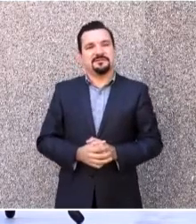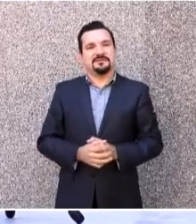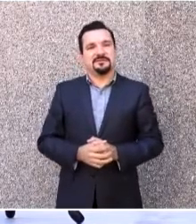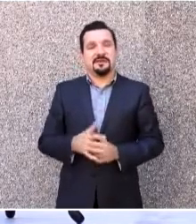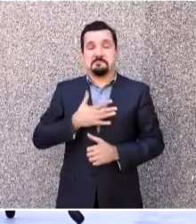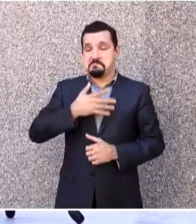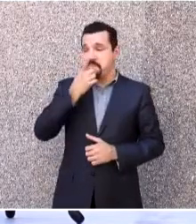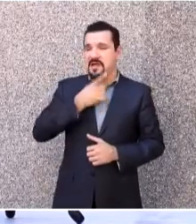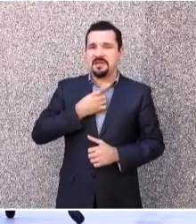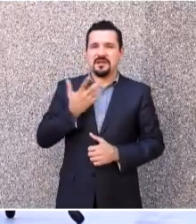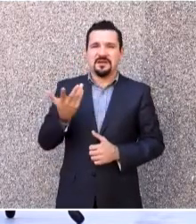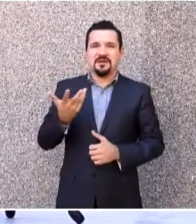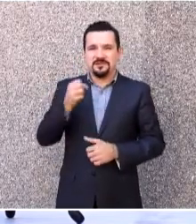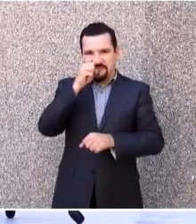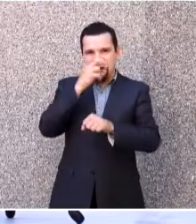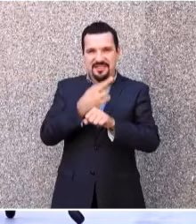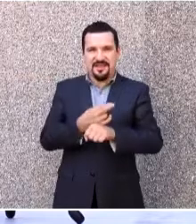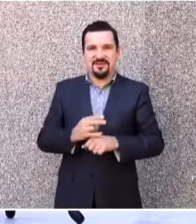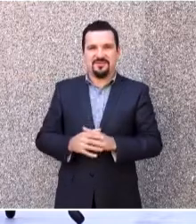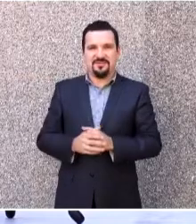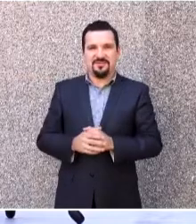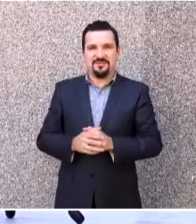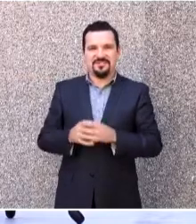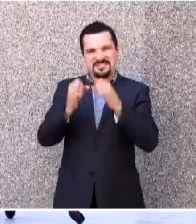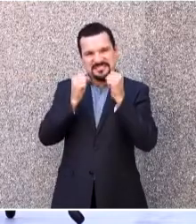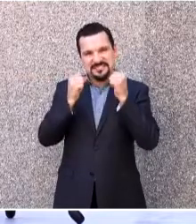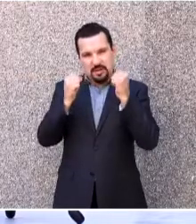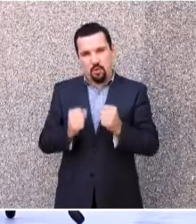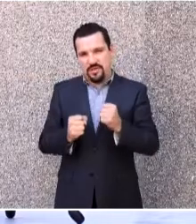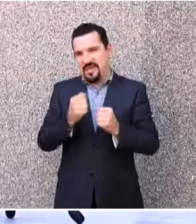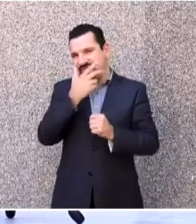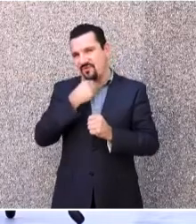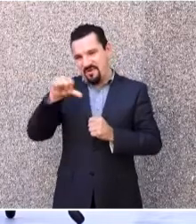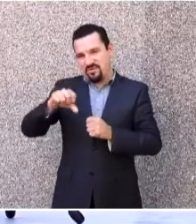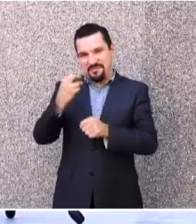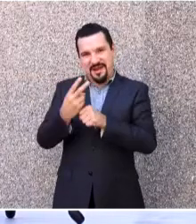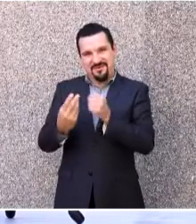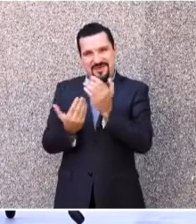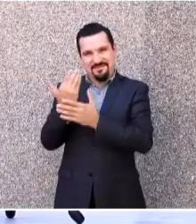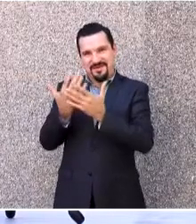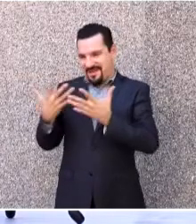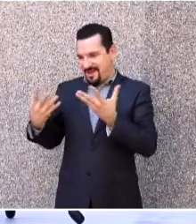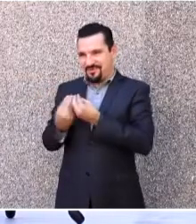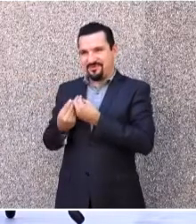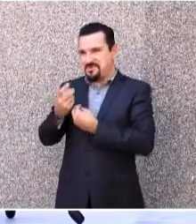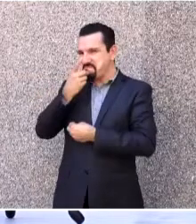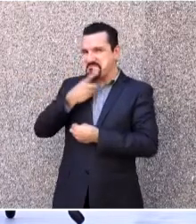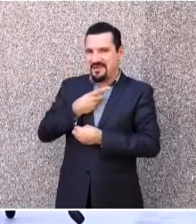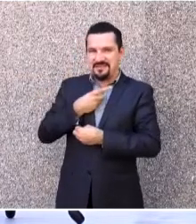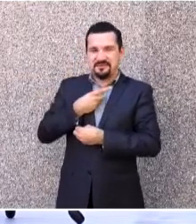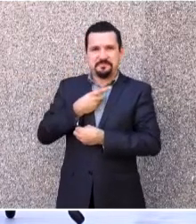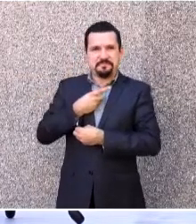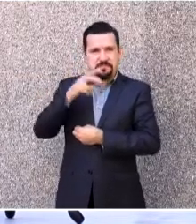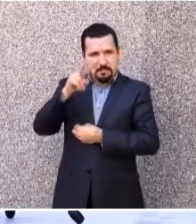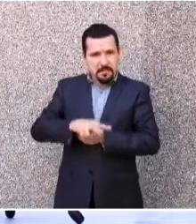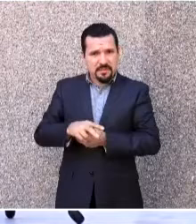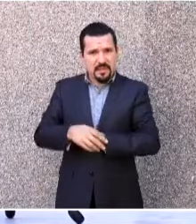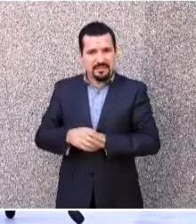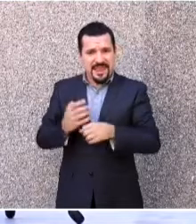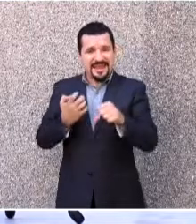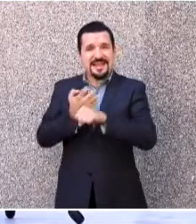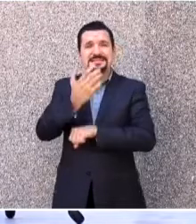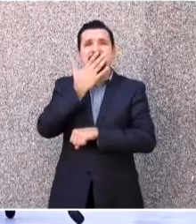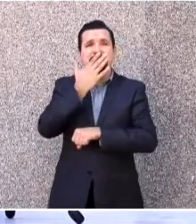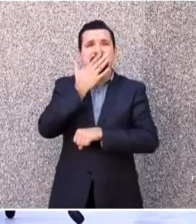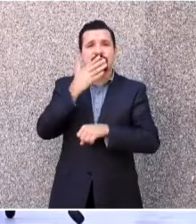Me comentaba el secretario de Seguridad hoy por la mañana que la afluencia vehicular en el